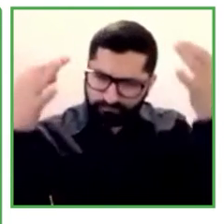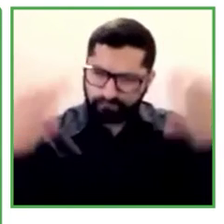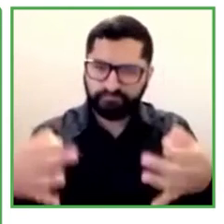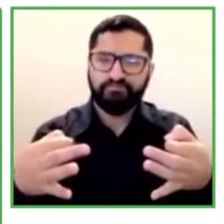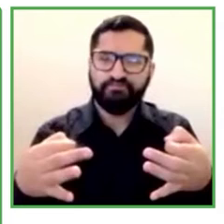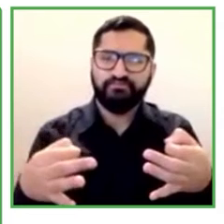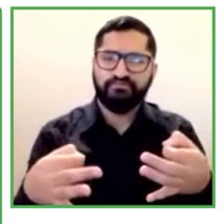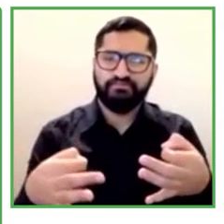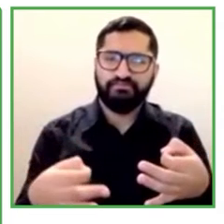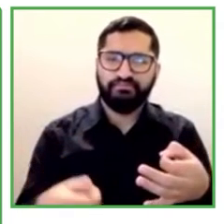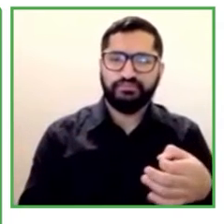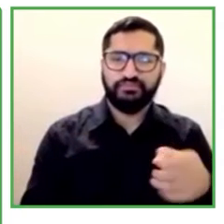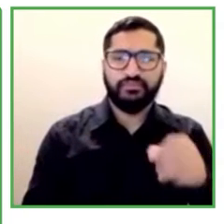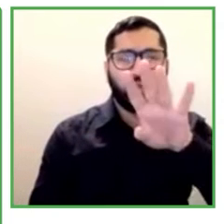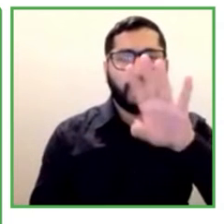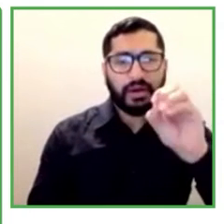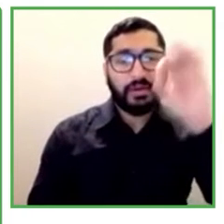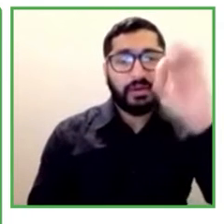del pensamiento.